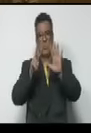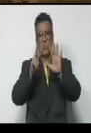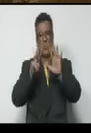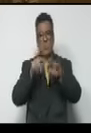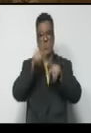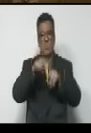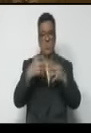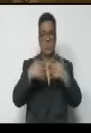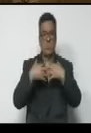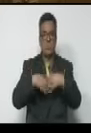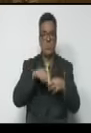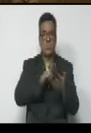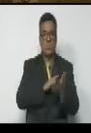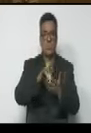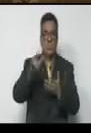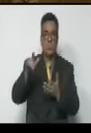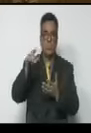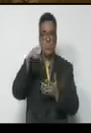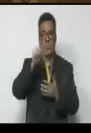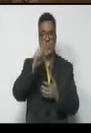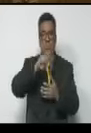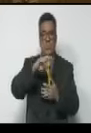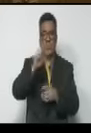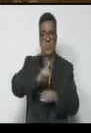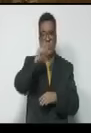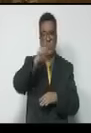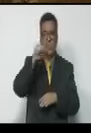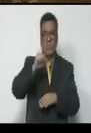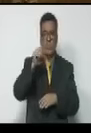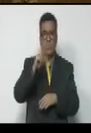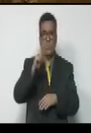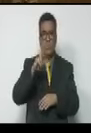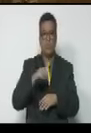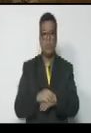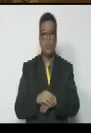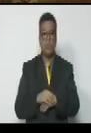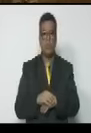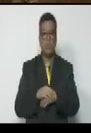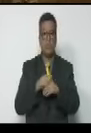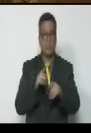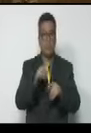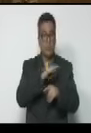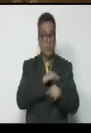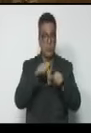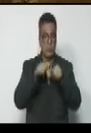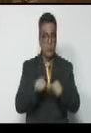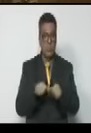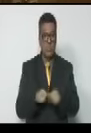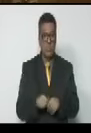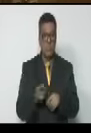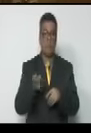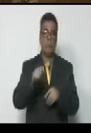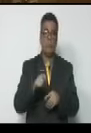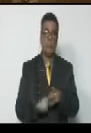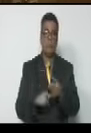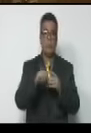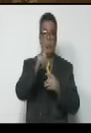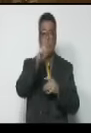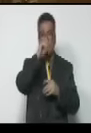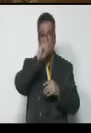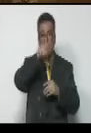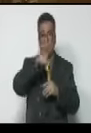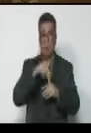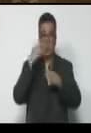747-300M de la empresa Transporte Aerocarga del Sur, Entrasur, tras permanecer más de un año y